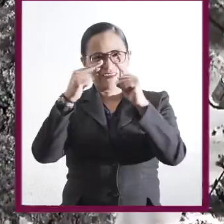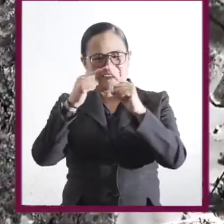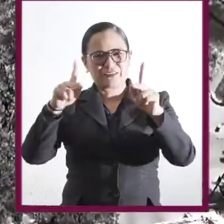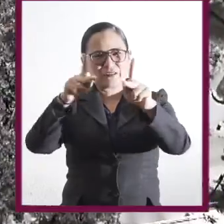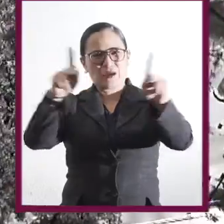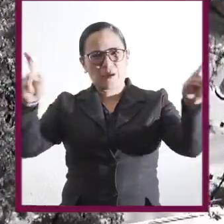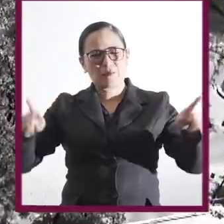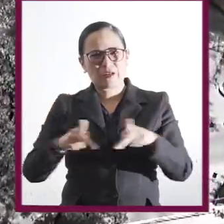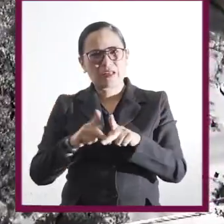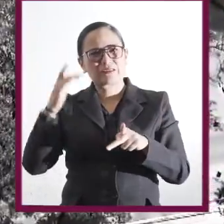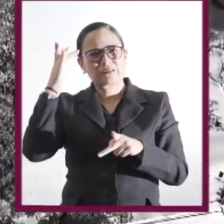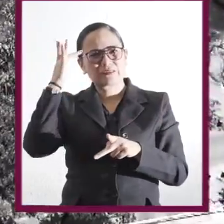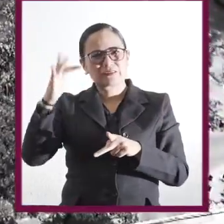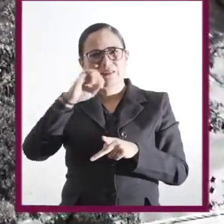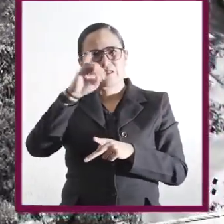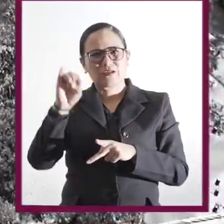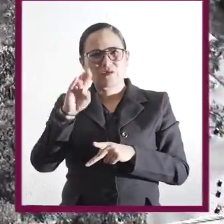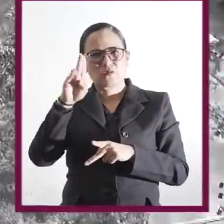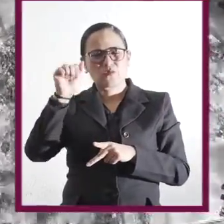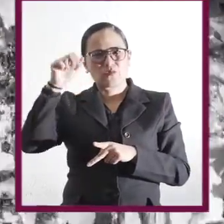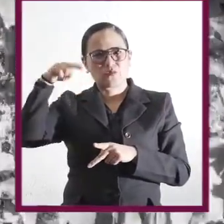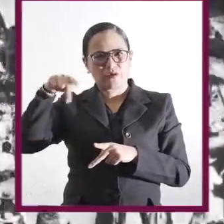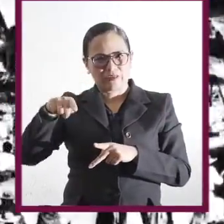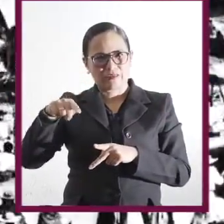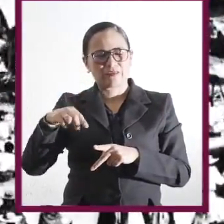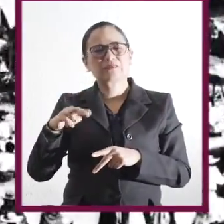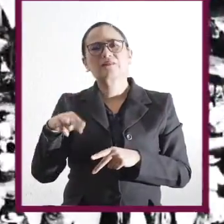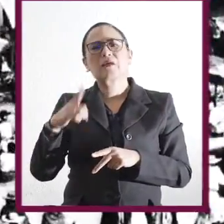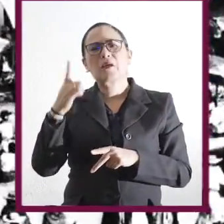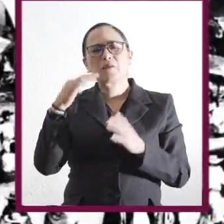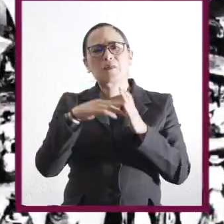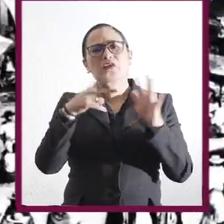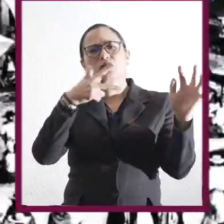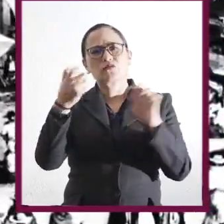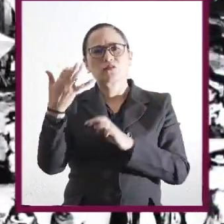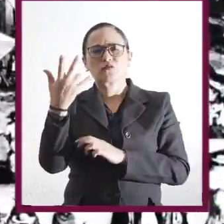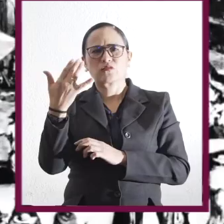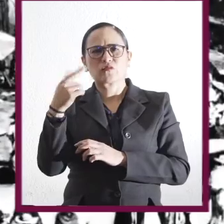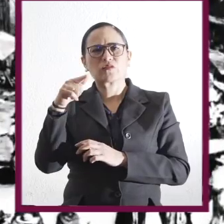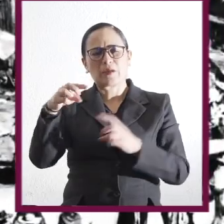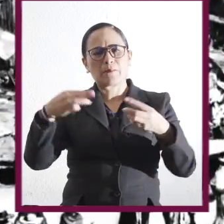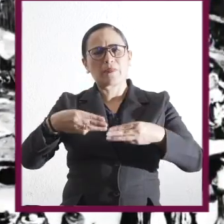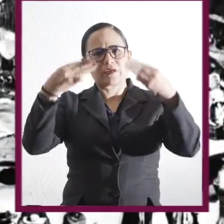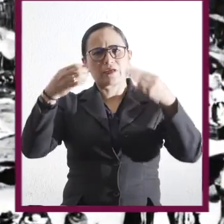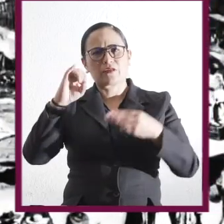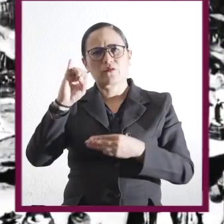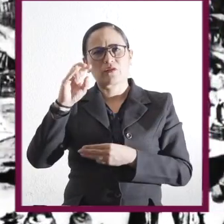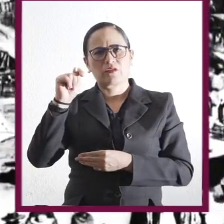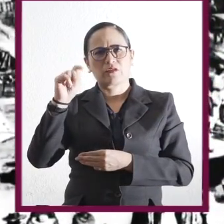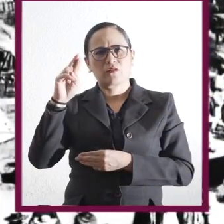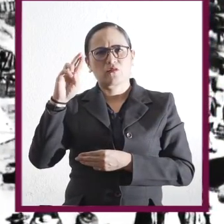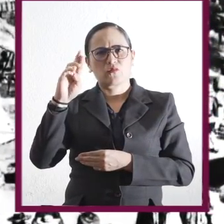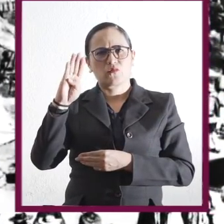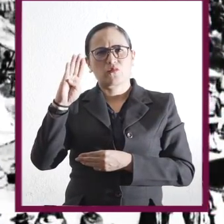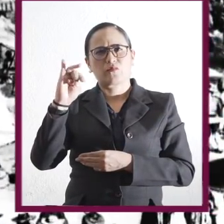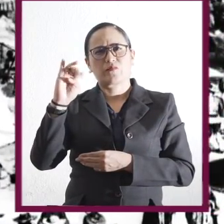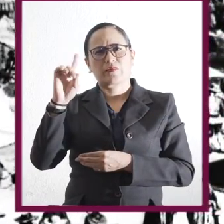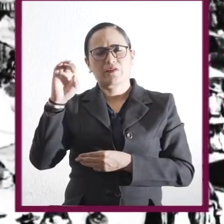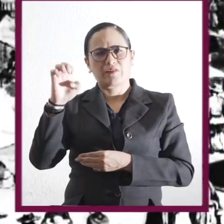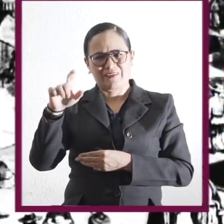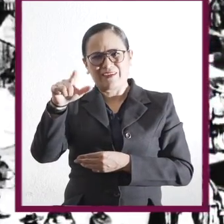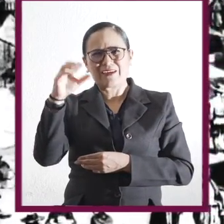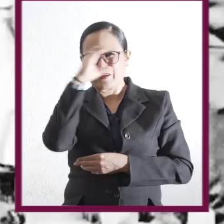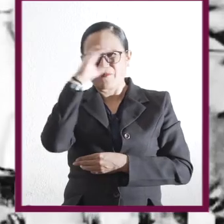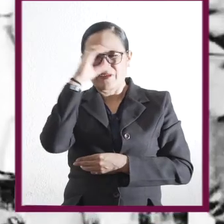Frente a la iglesia se extiende la Plaza de San Juan, que en 1850 fue ocupada por el mercado Iturbide. En